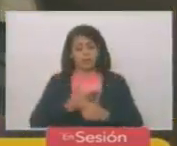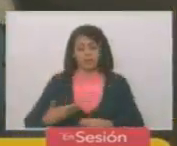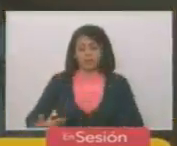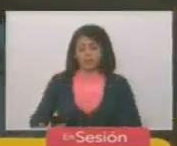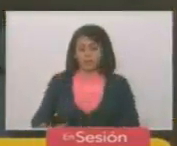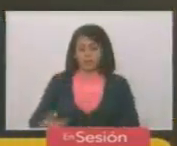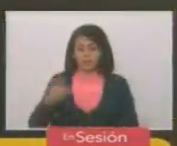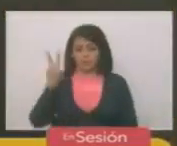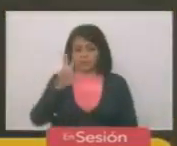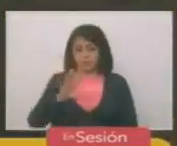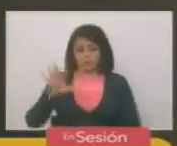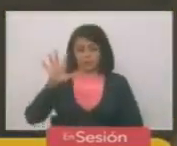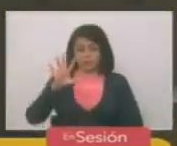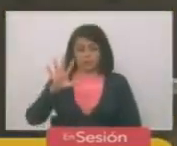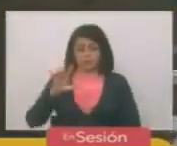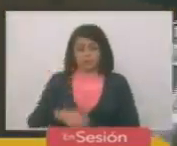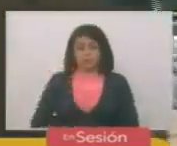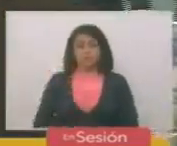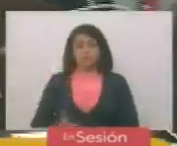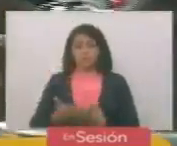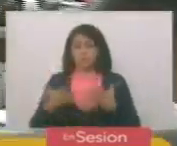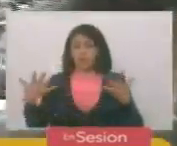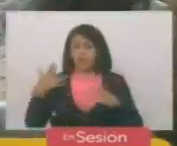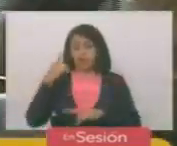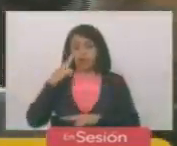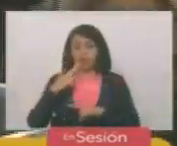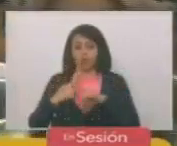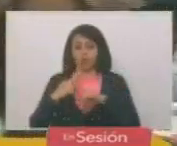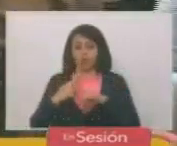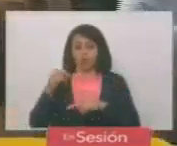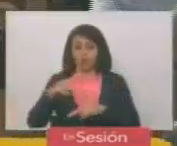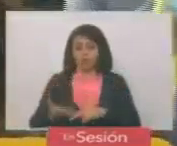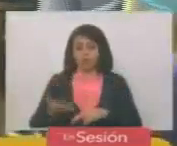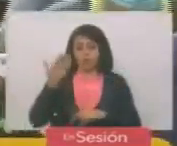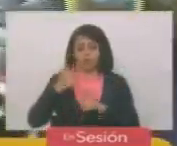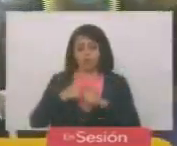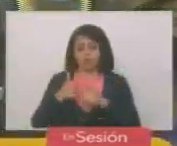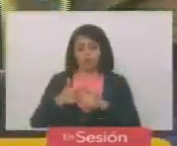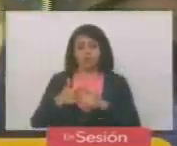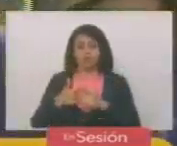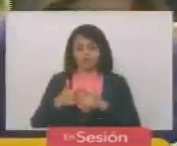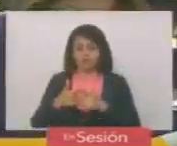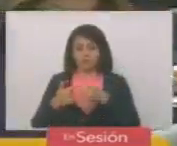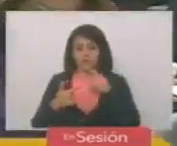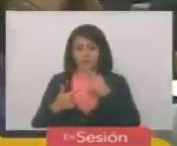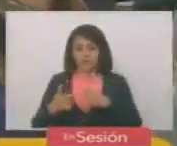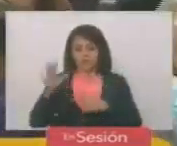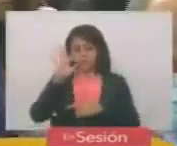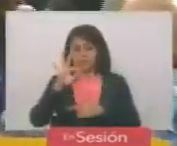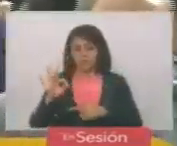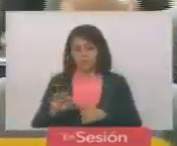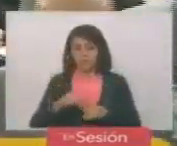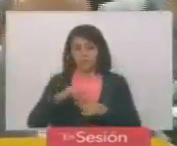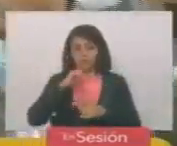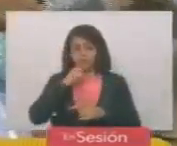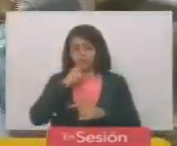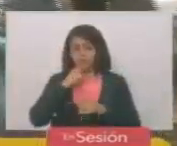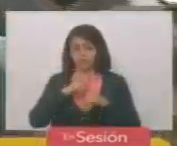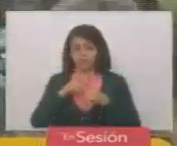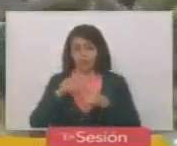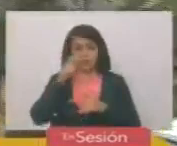que Venezuela recibe una de las condecoraciones más altas que confiere esa Federación Rusa